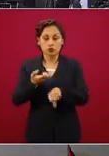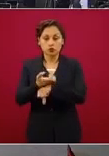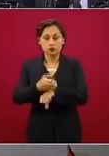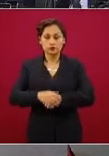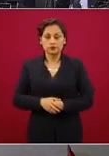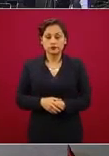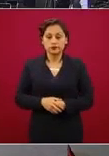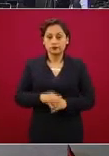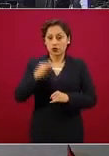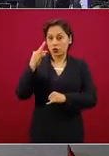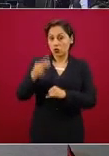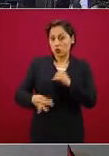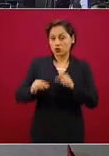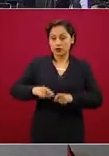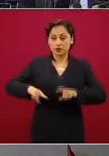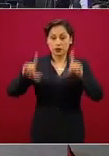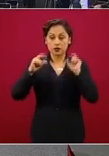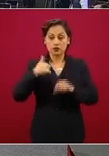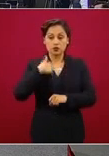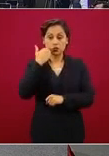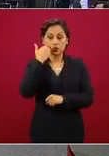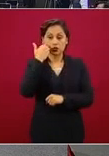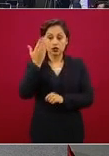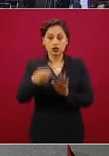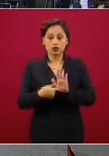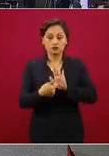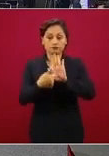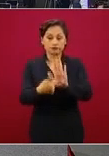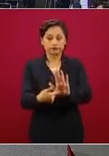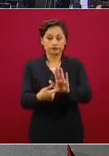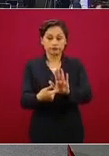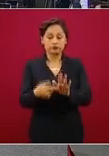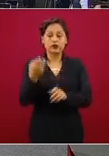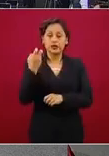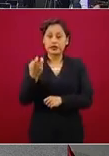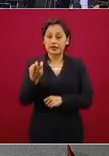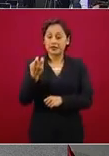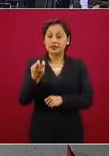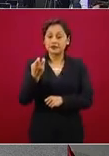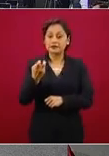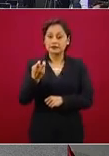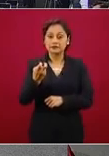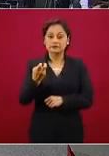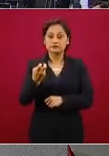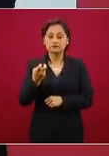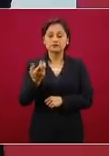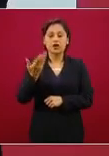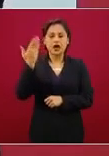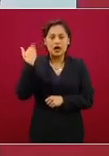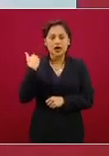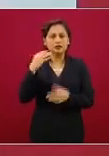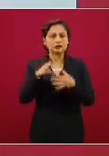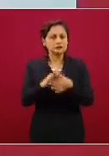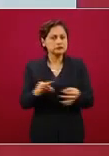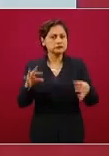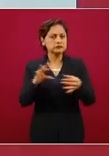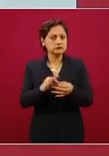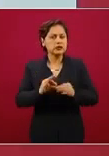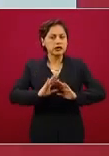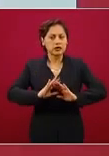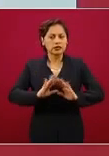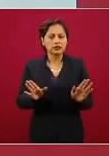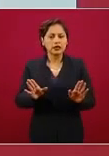quisiera compartir esta mañana con ustedes es otra forma de representar lo que hemos comentado en varias ocasiones, que es